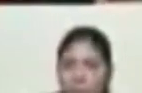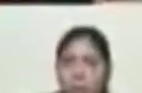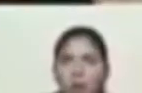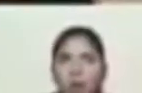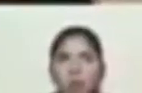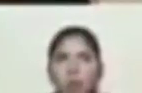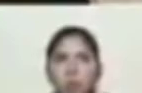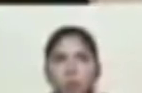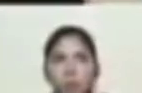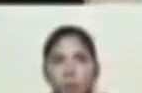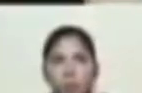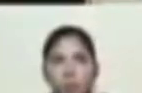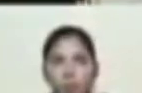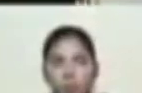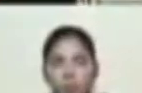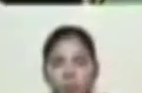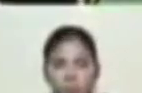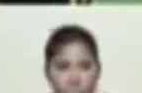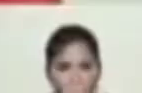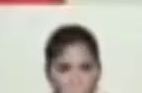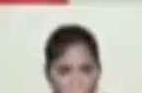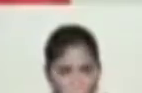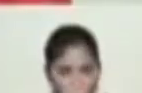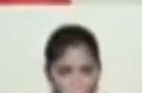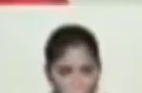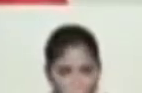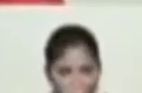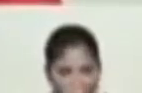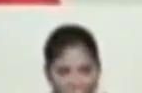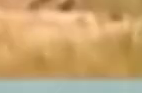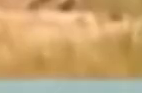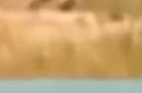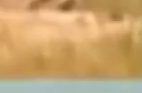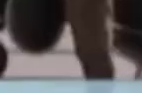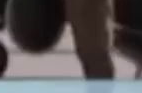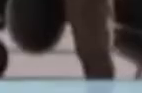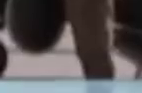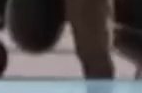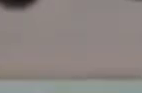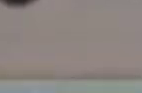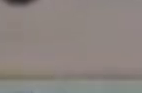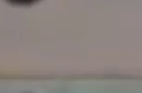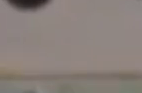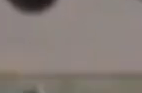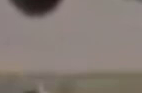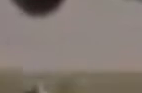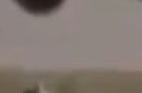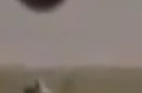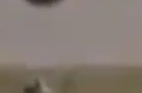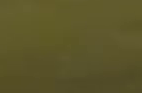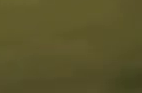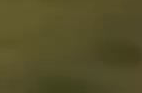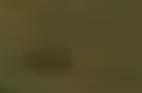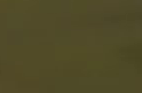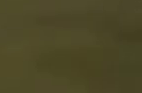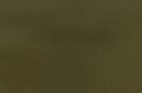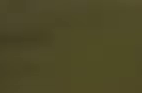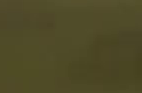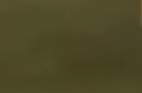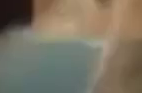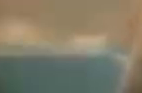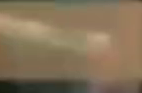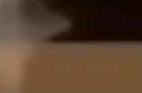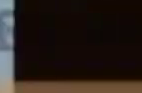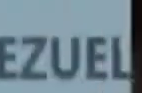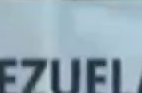de Venezuela. Todo esto estaría representando un riesgo bastante grande para la seguridad de las personas y para la seguridad de la región sudamericana. Por lo tanto, el país